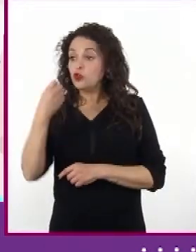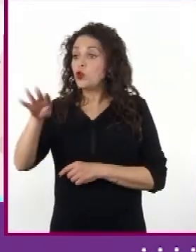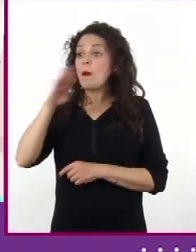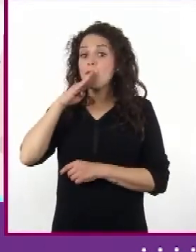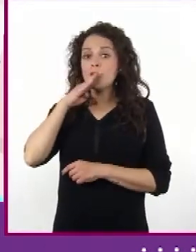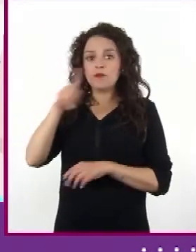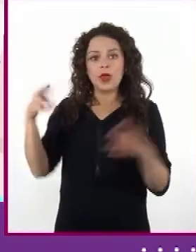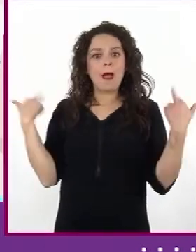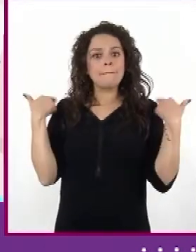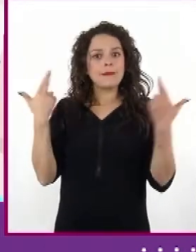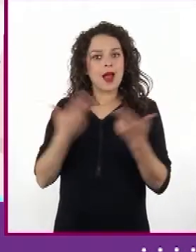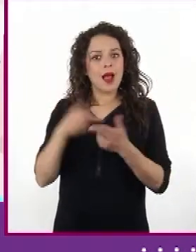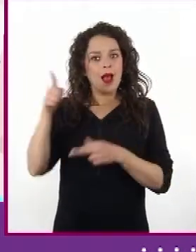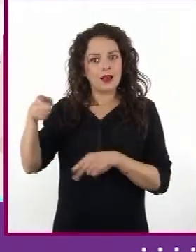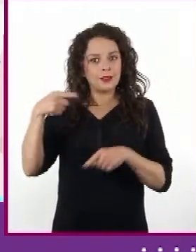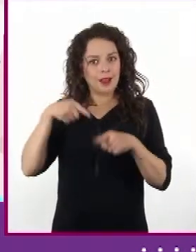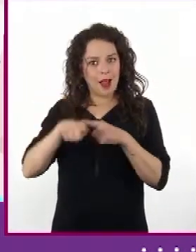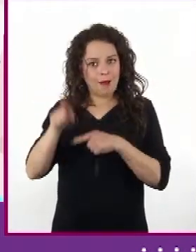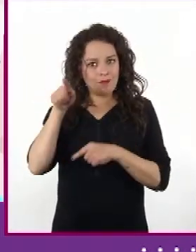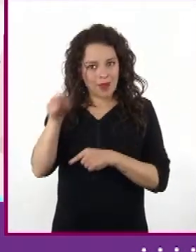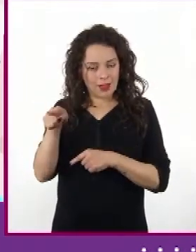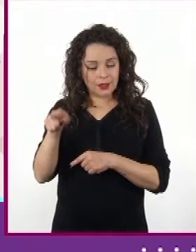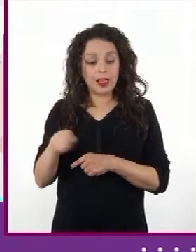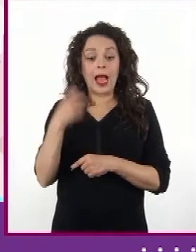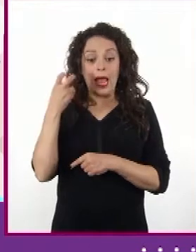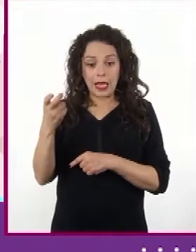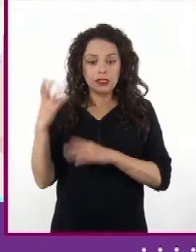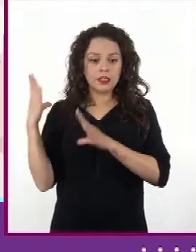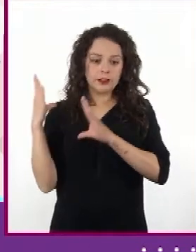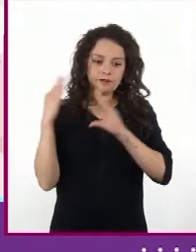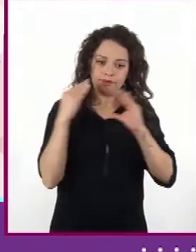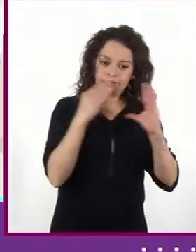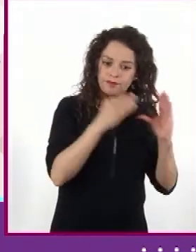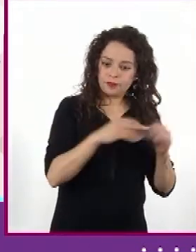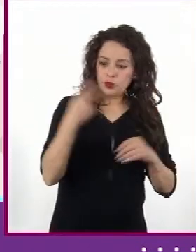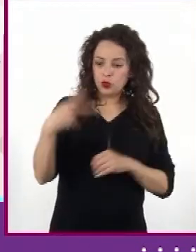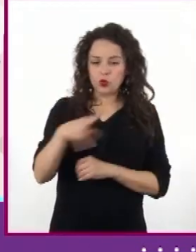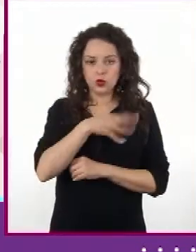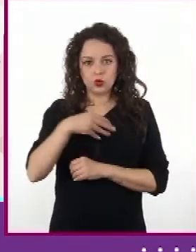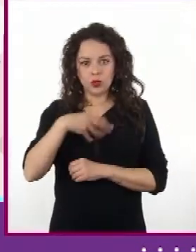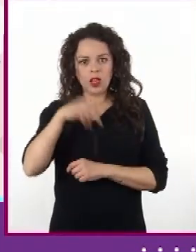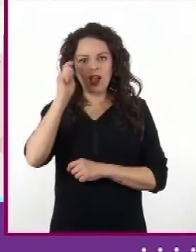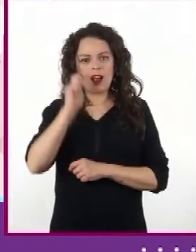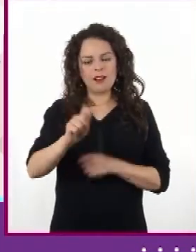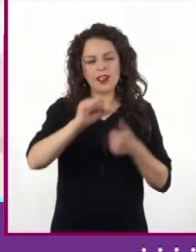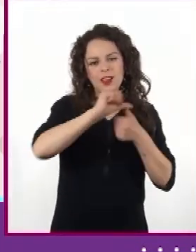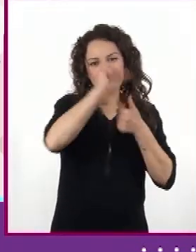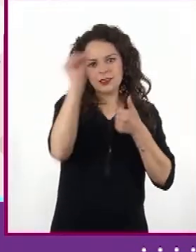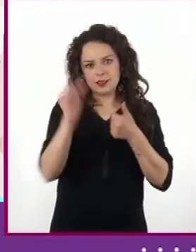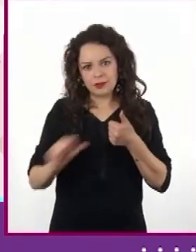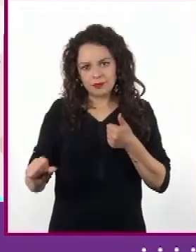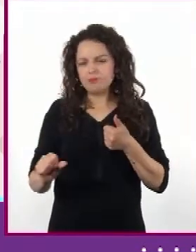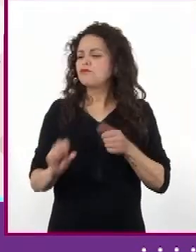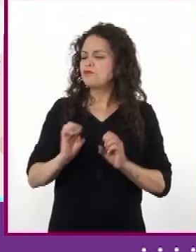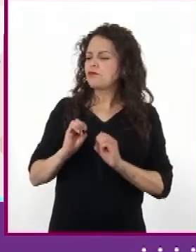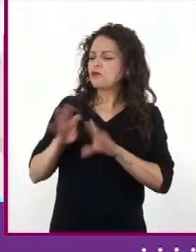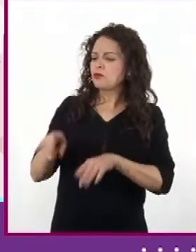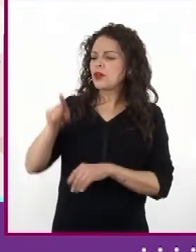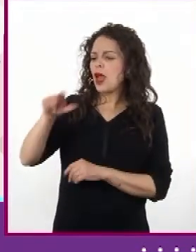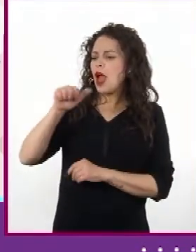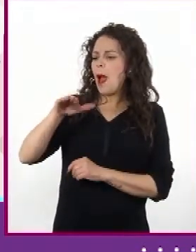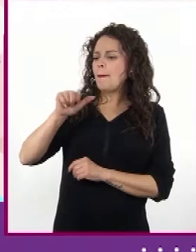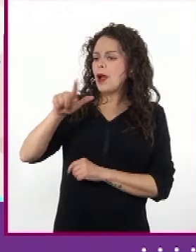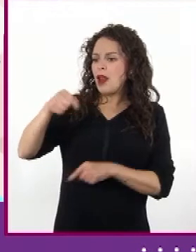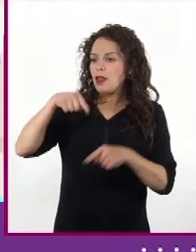quien fomentó la sensibilidad artística de sus hijos y permitió que Amalia se iniciara en la danza, sin imaginar que sería